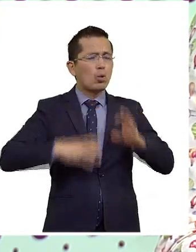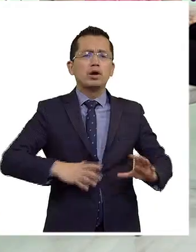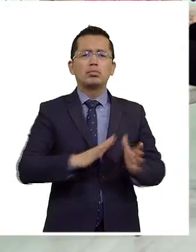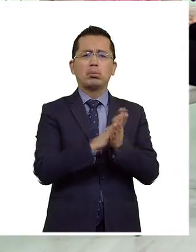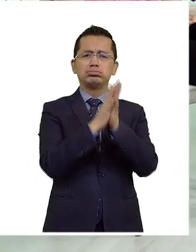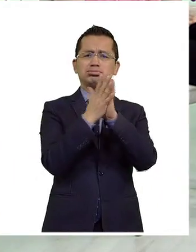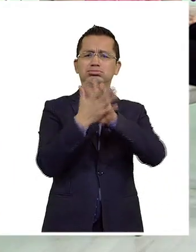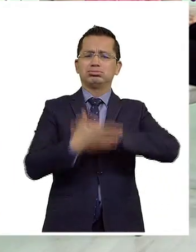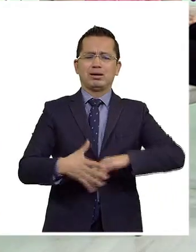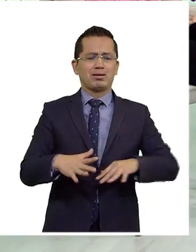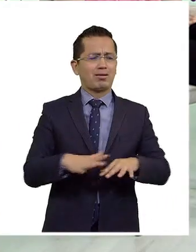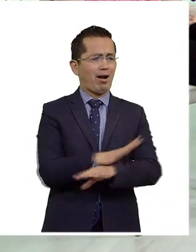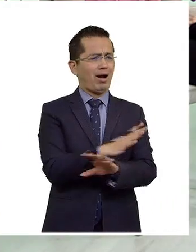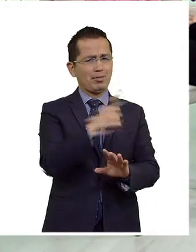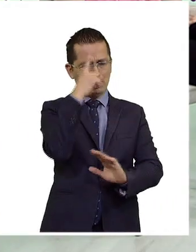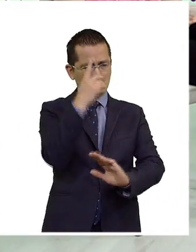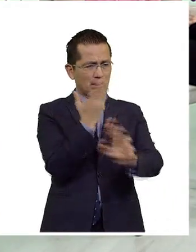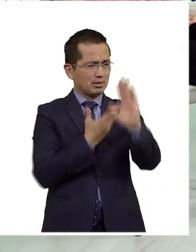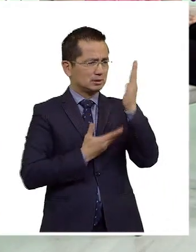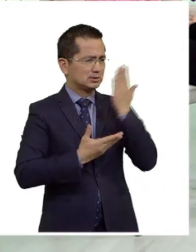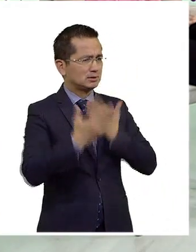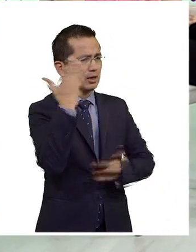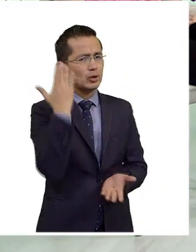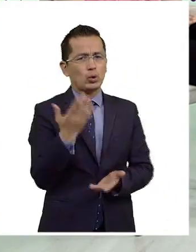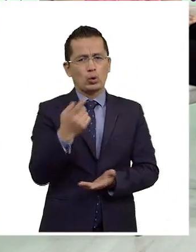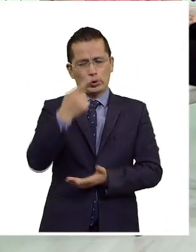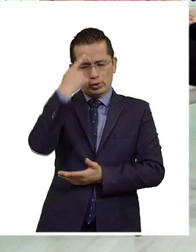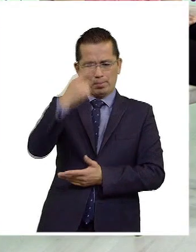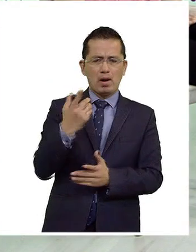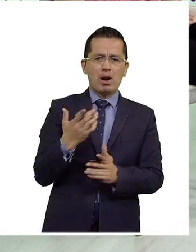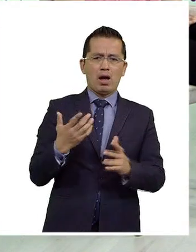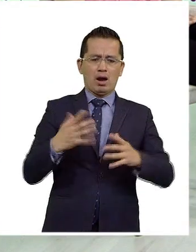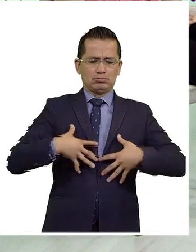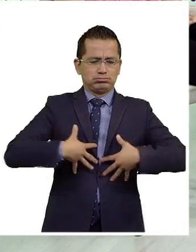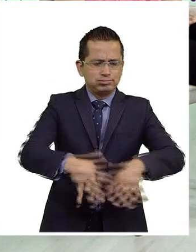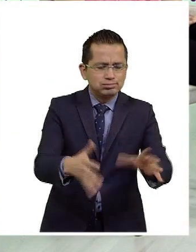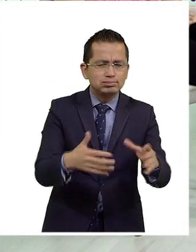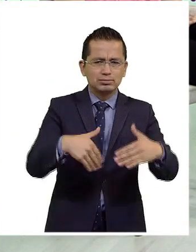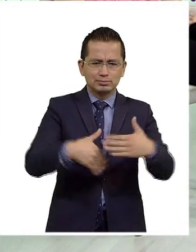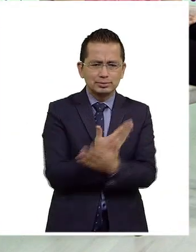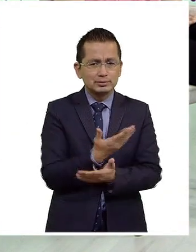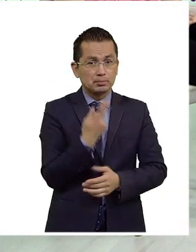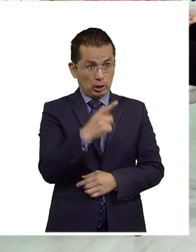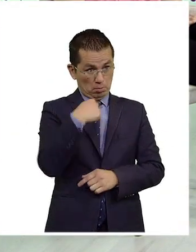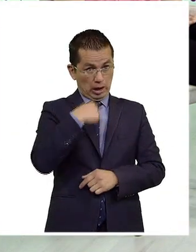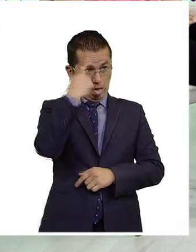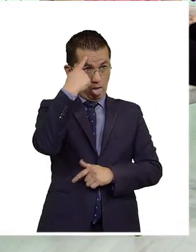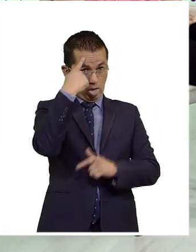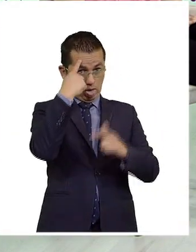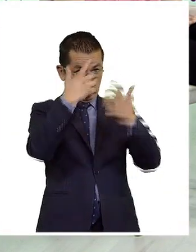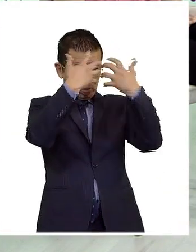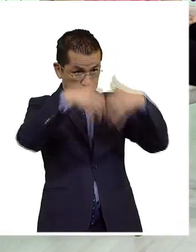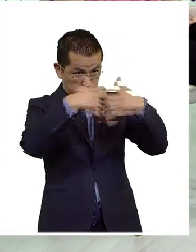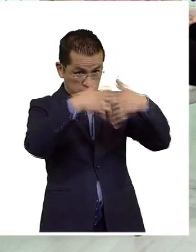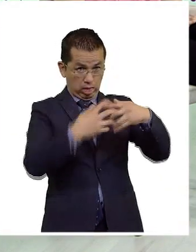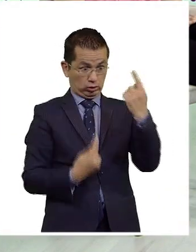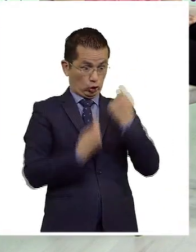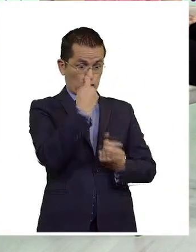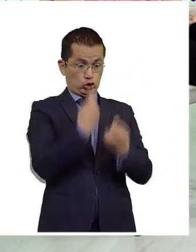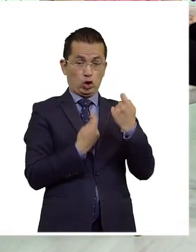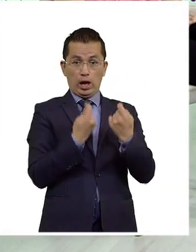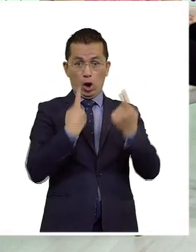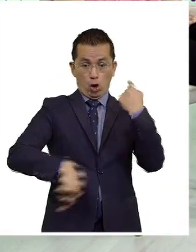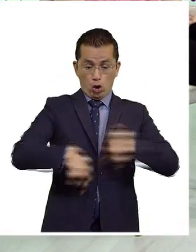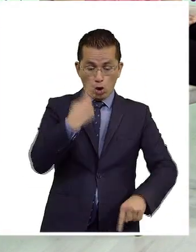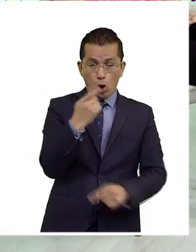desarrollo en la capacidad de reproducirse, pero no un desarrollo psicosocial. Eso es otra cosa completamente distinta. Claro, absolutamente.